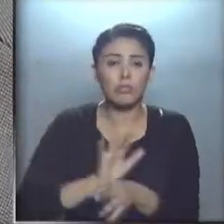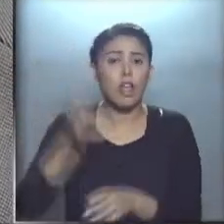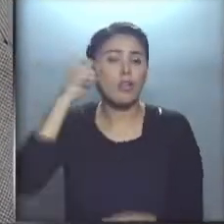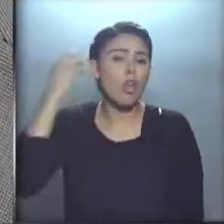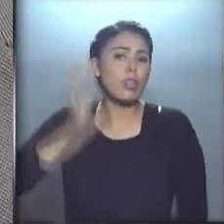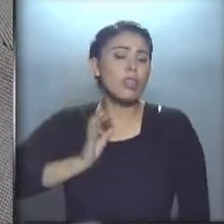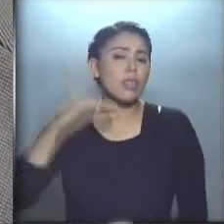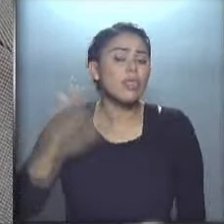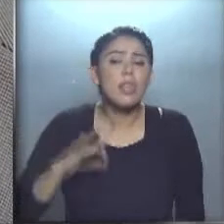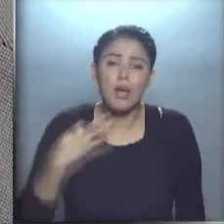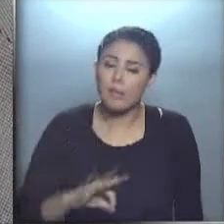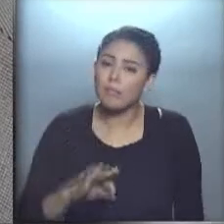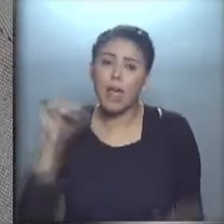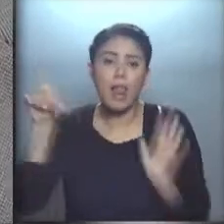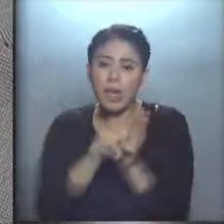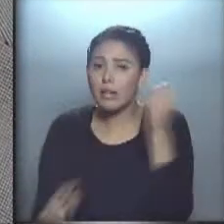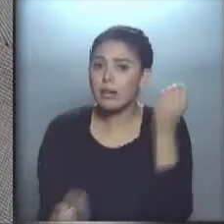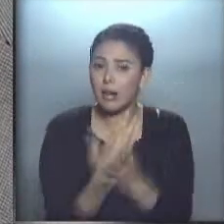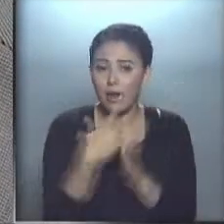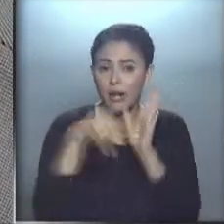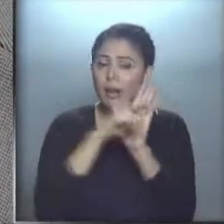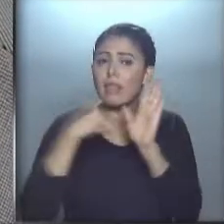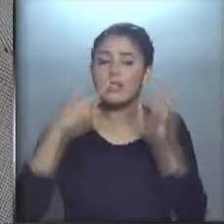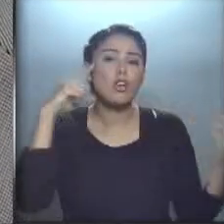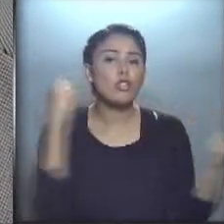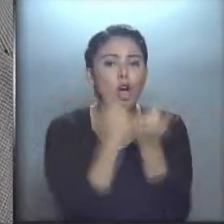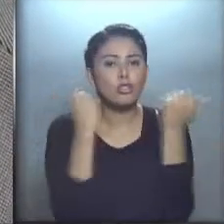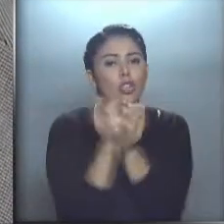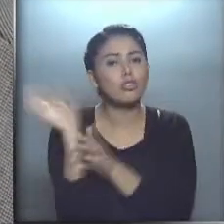del Congreso de dictar una ley que regule el sistema de celulares.